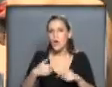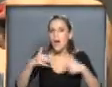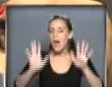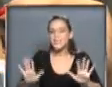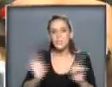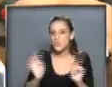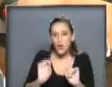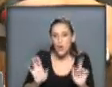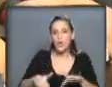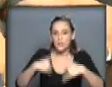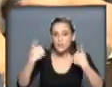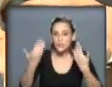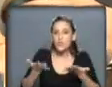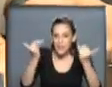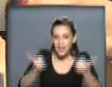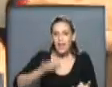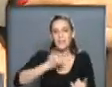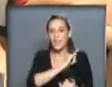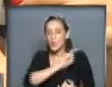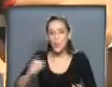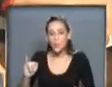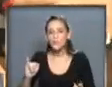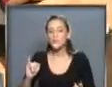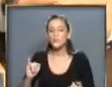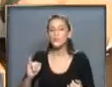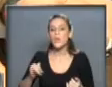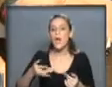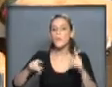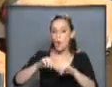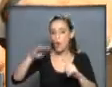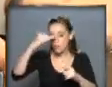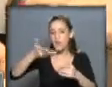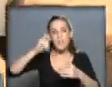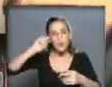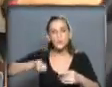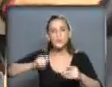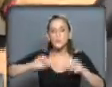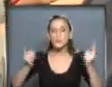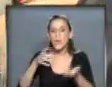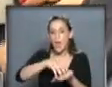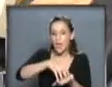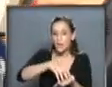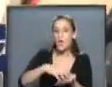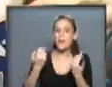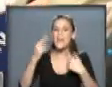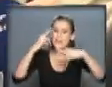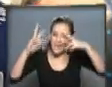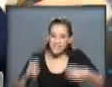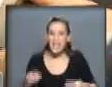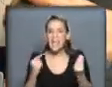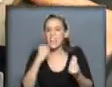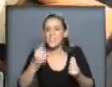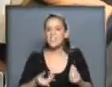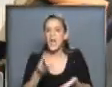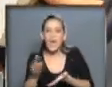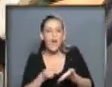cual igualmente se ha interpuesto una denuncia ante el juzgado que estaba de turno para que se investigara lo que ha dicho este abogado. Creo que en estos momentos